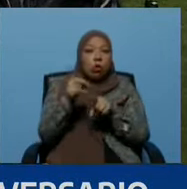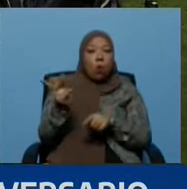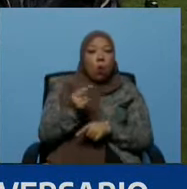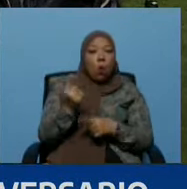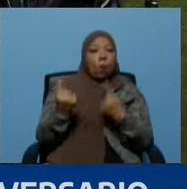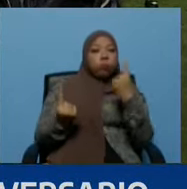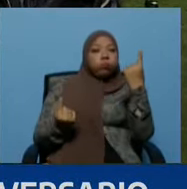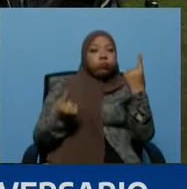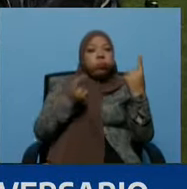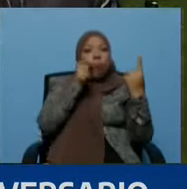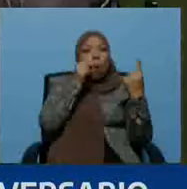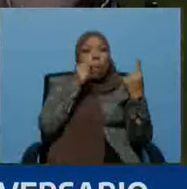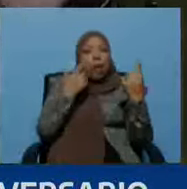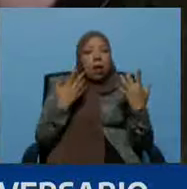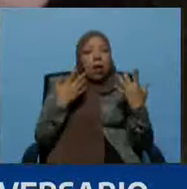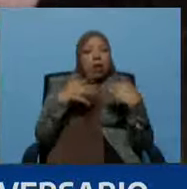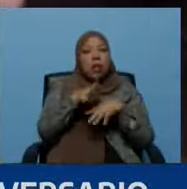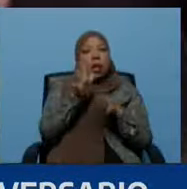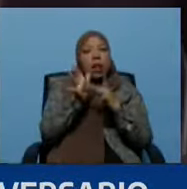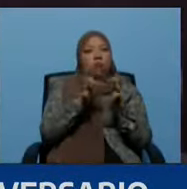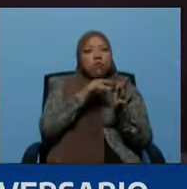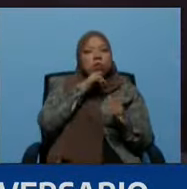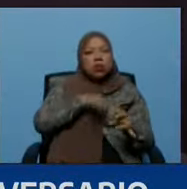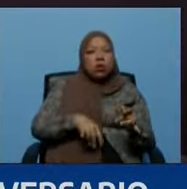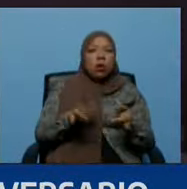Y llevamos nuestra onda, bendecida y